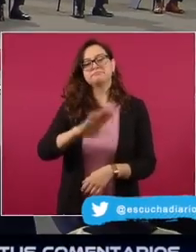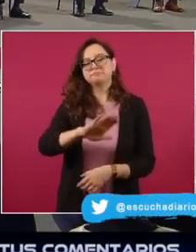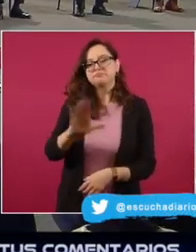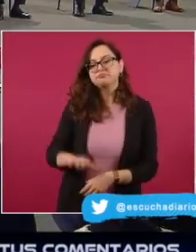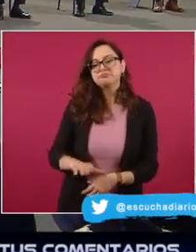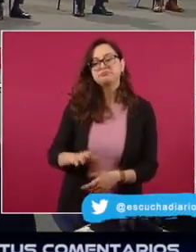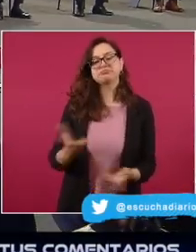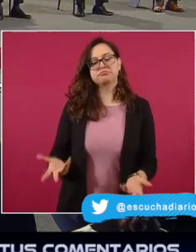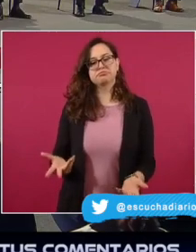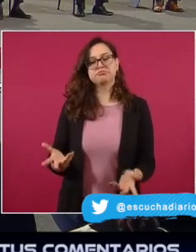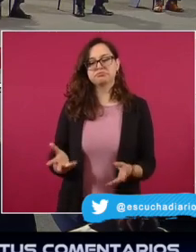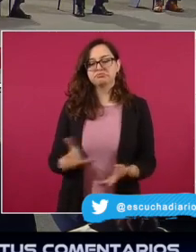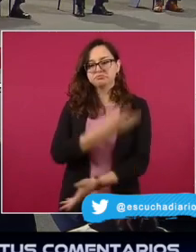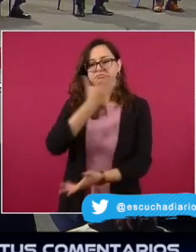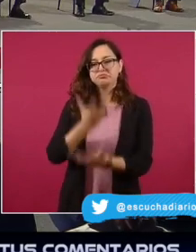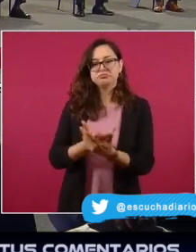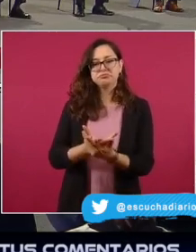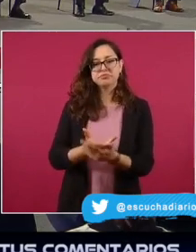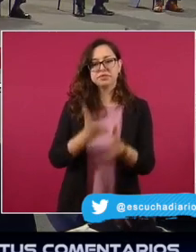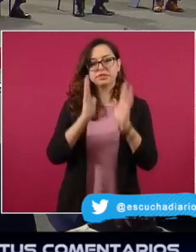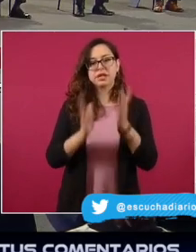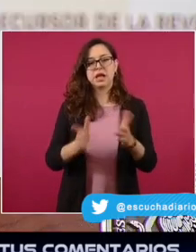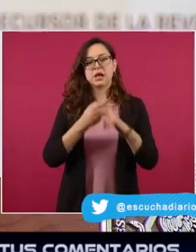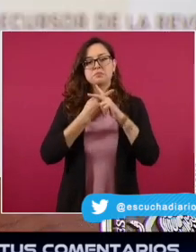Vamos a reiniciar la semana.